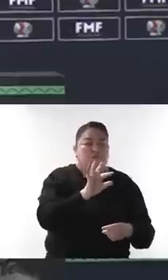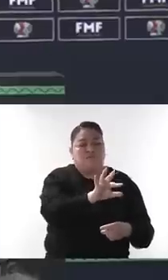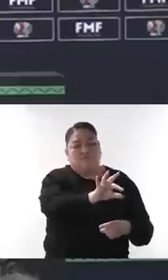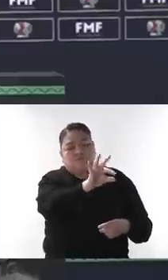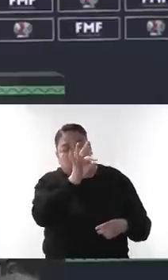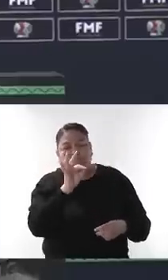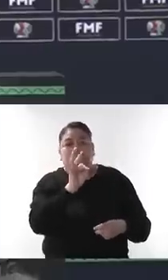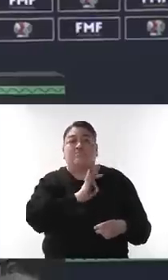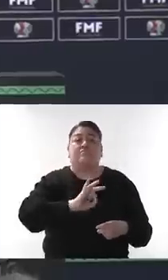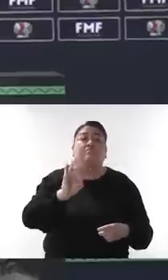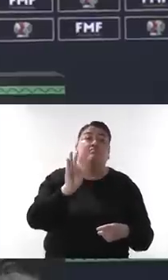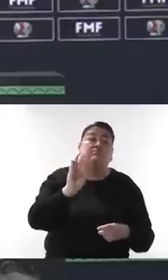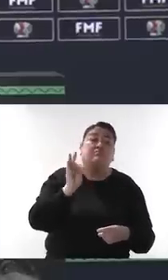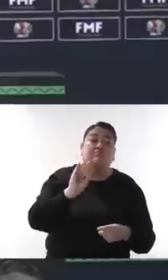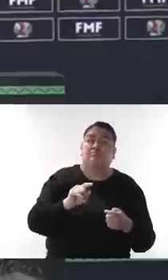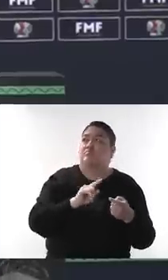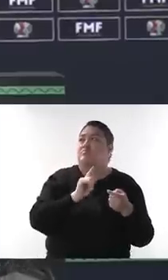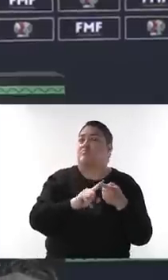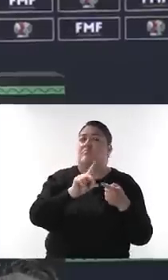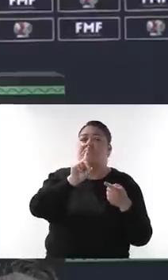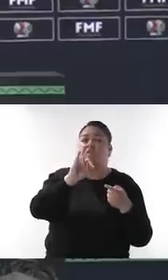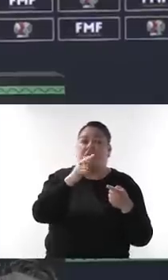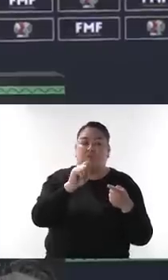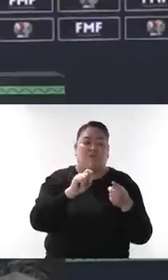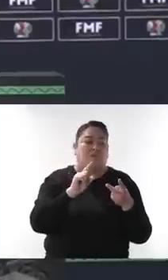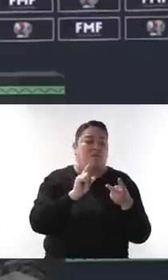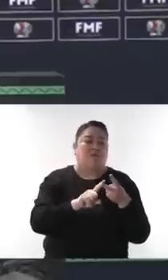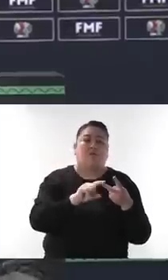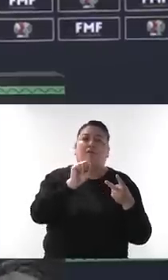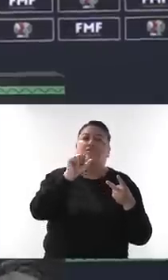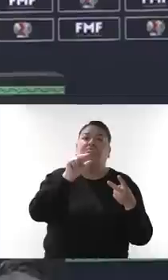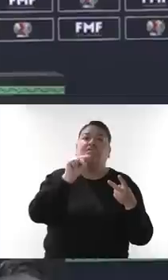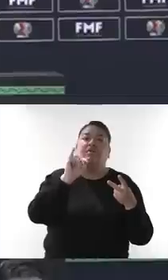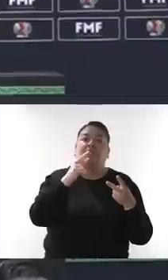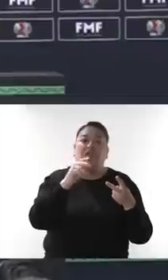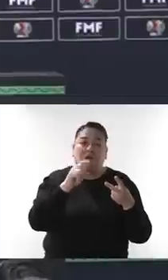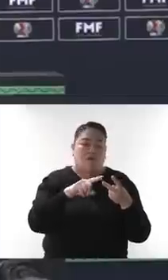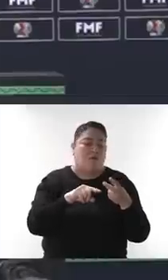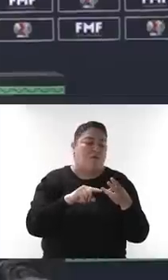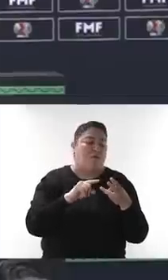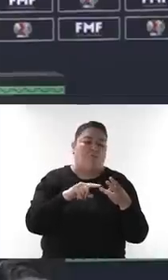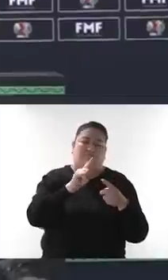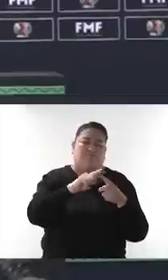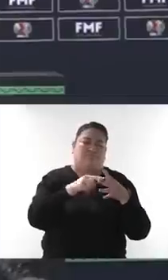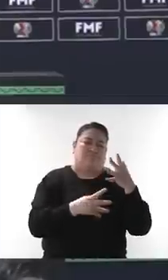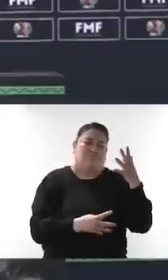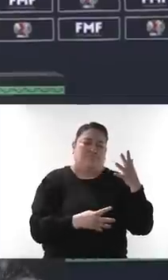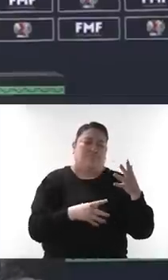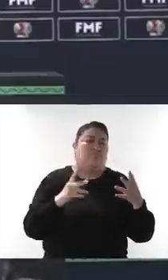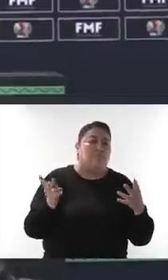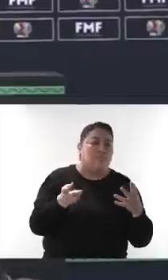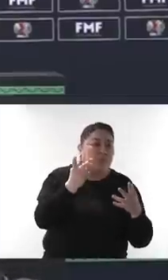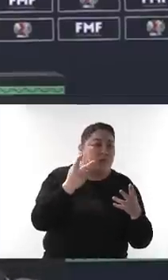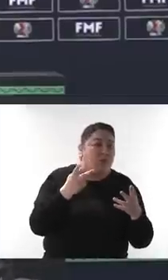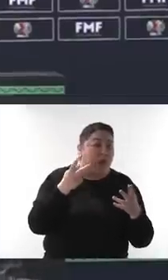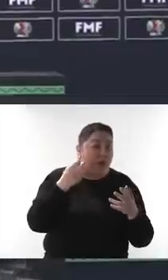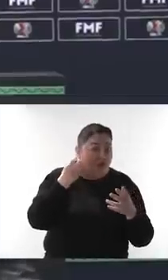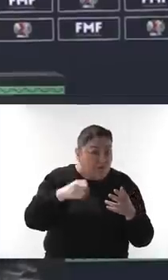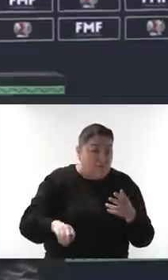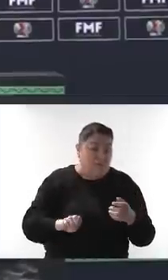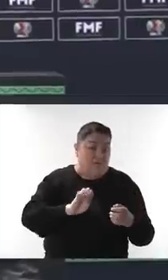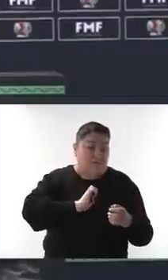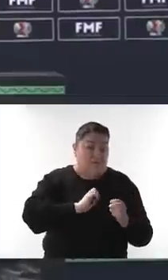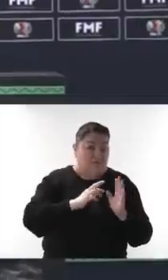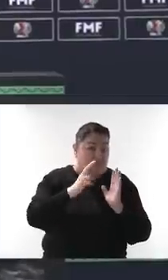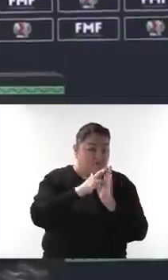siguiente proceso, como Diego Lainez, Santiago Jiménez y algunos otros más. Si es un requisito que este nuevo entrenador tiene